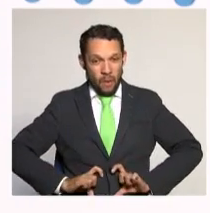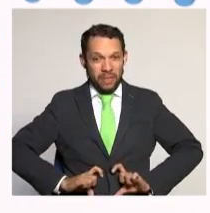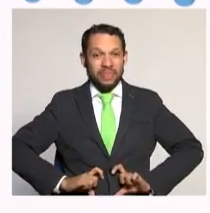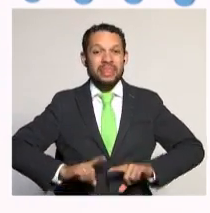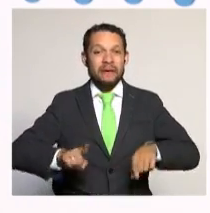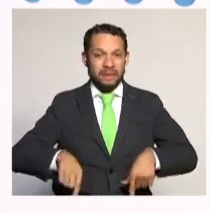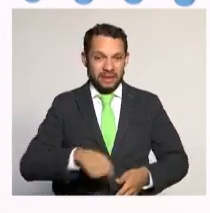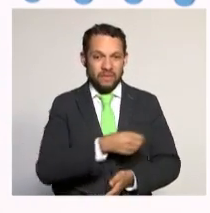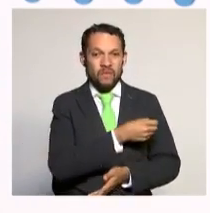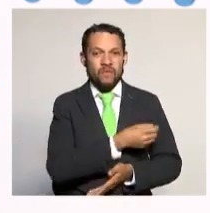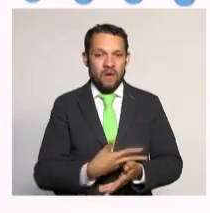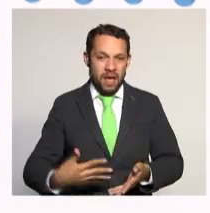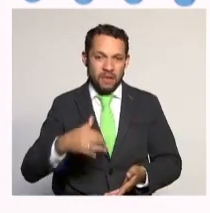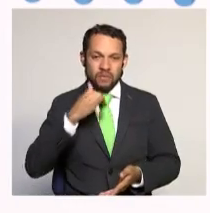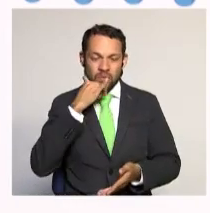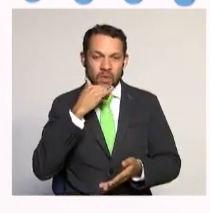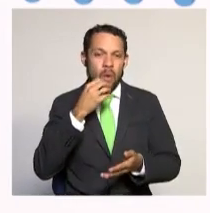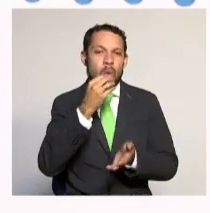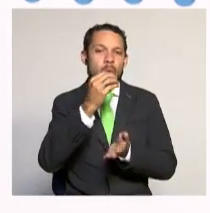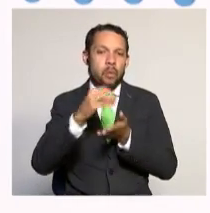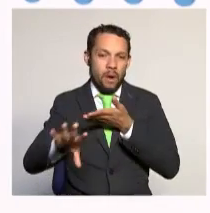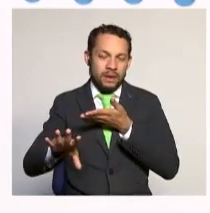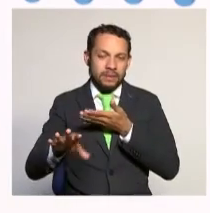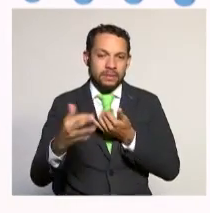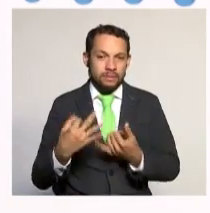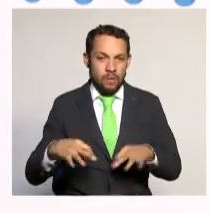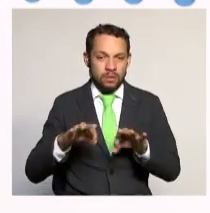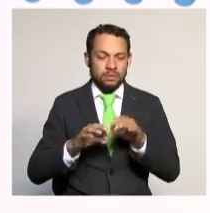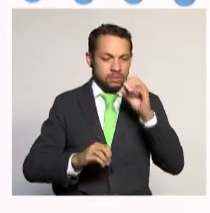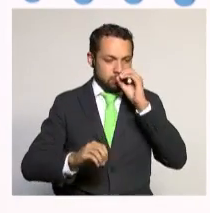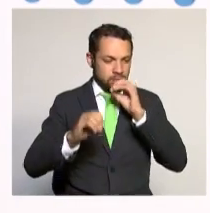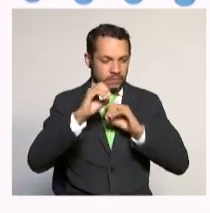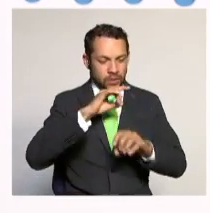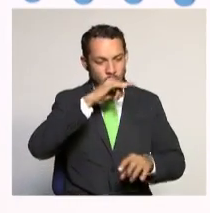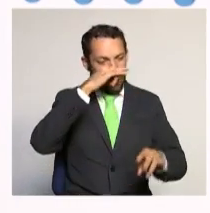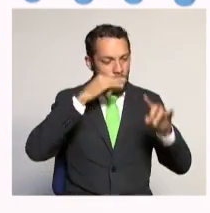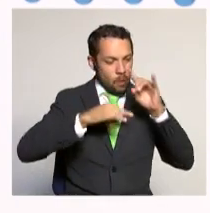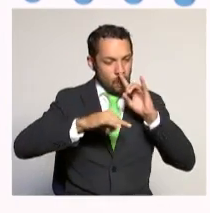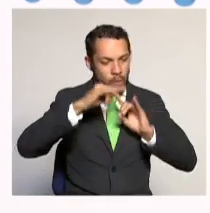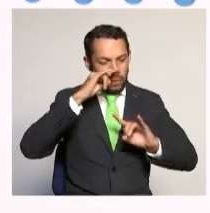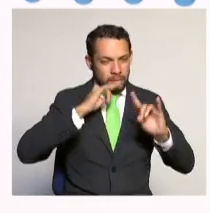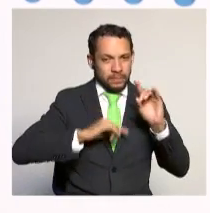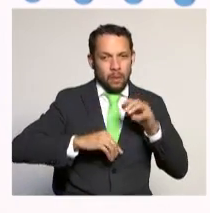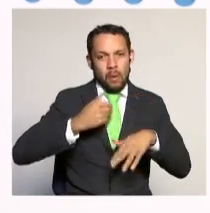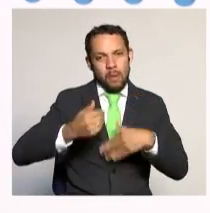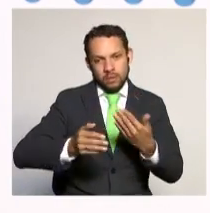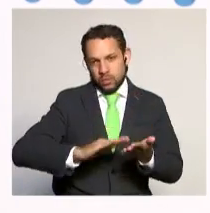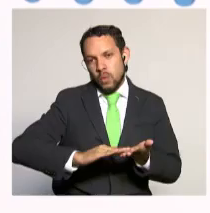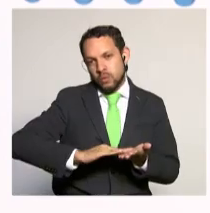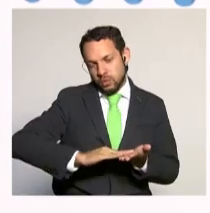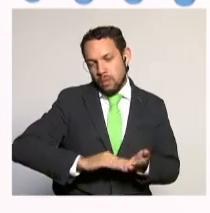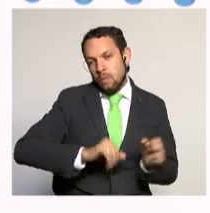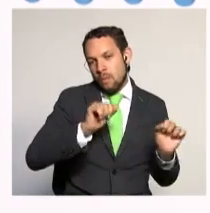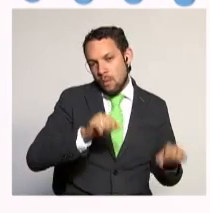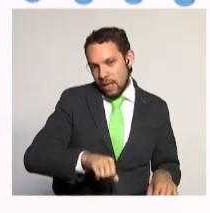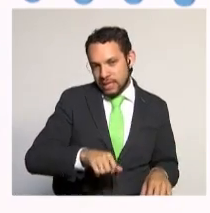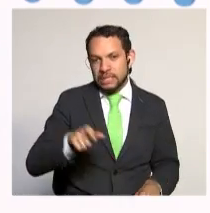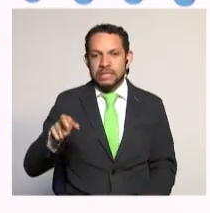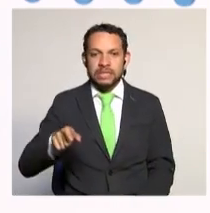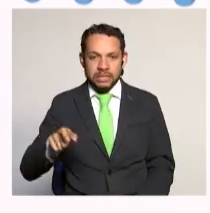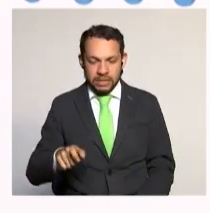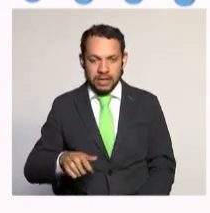amiloide, pero igualmente al entrar el oxígeno va a llegar adecuadamente a los vasos sanguíneos, entonces la persona va a mejorar. Entonces